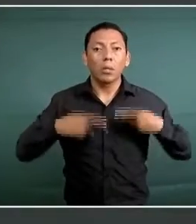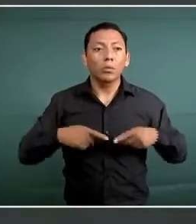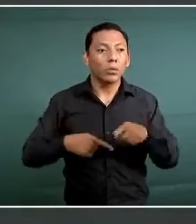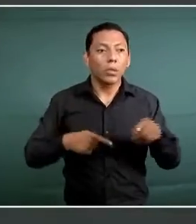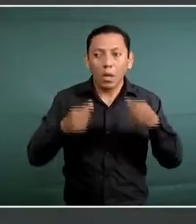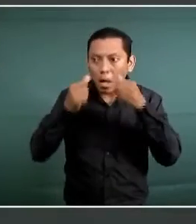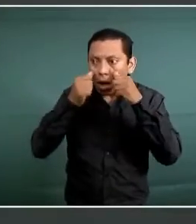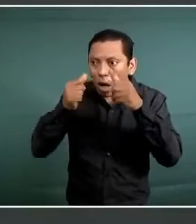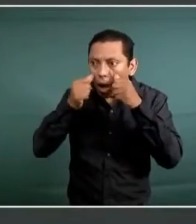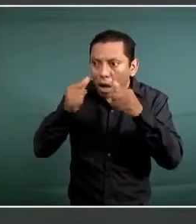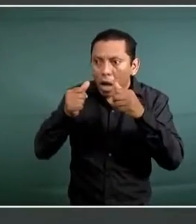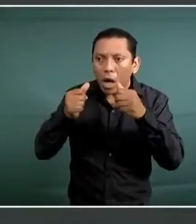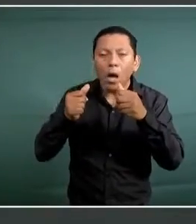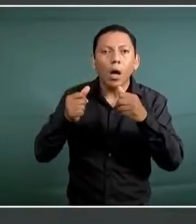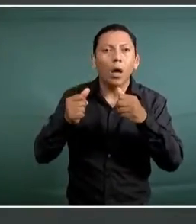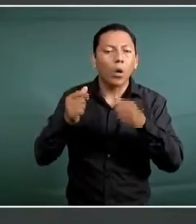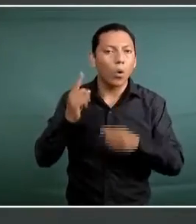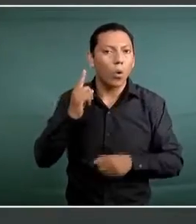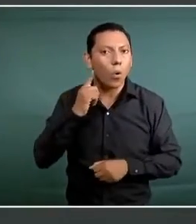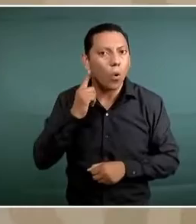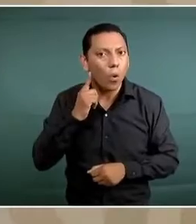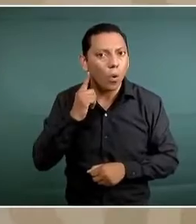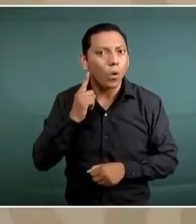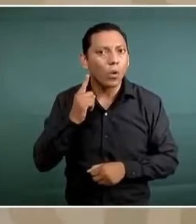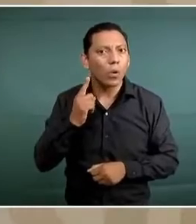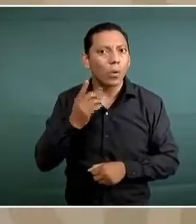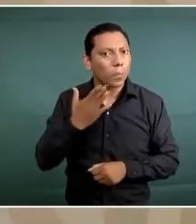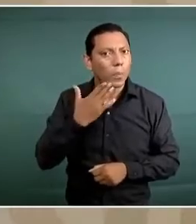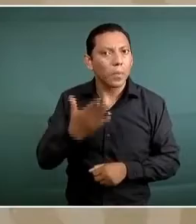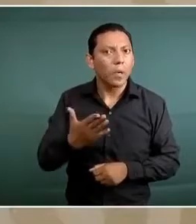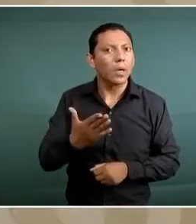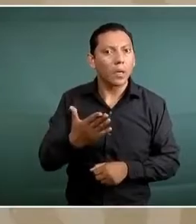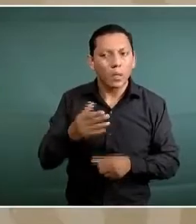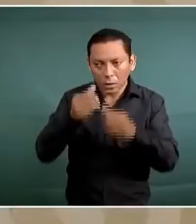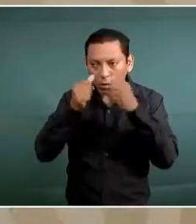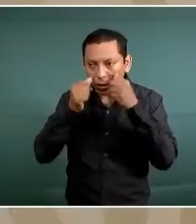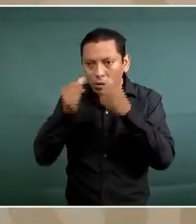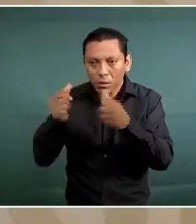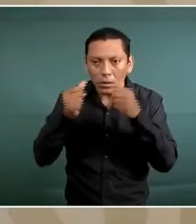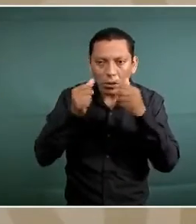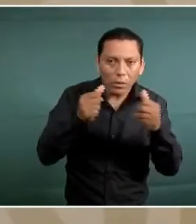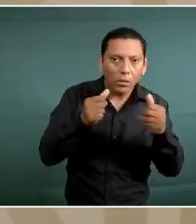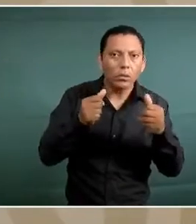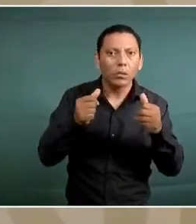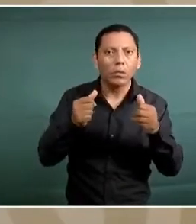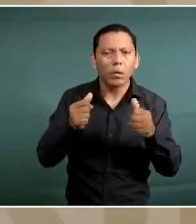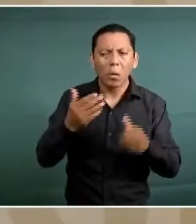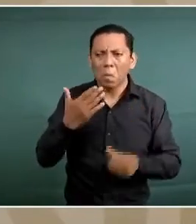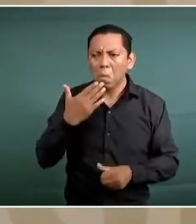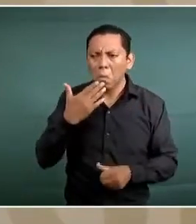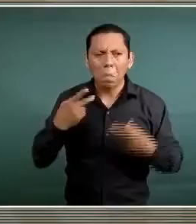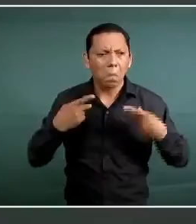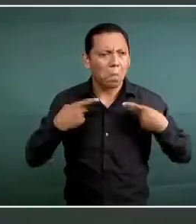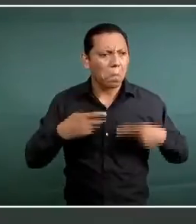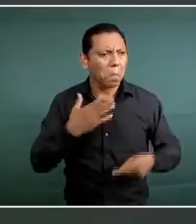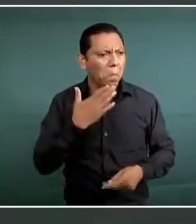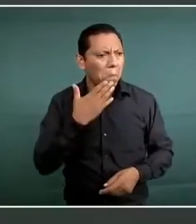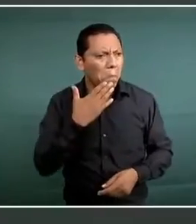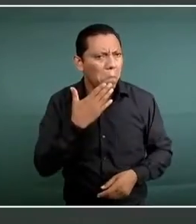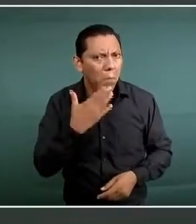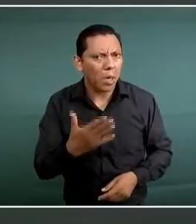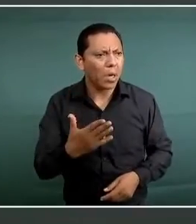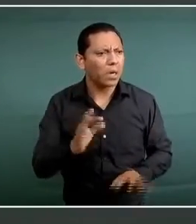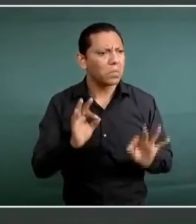y está atenta y se ha portado muy bien